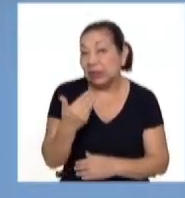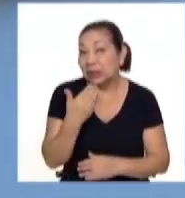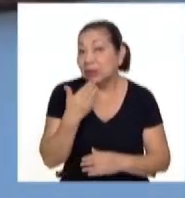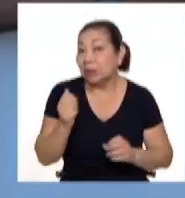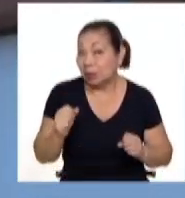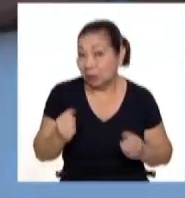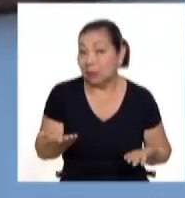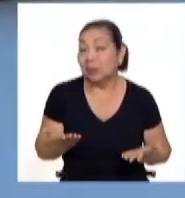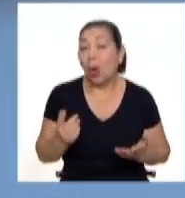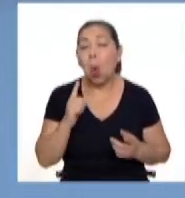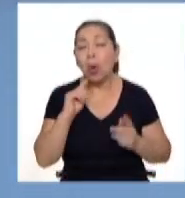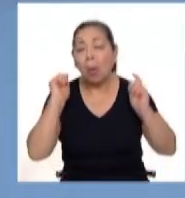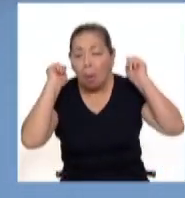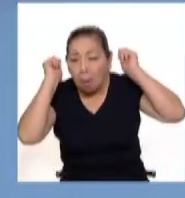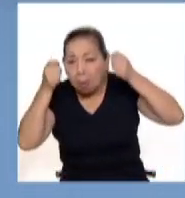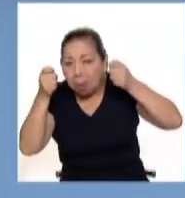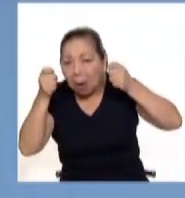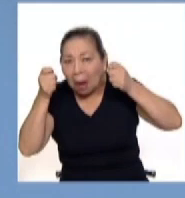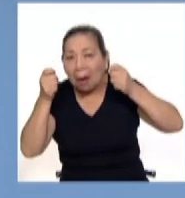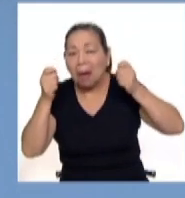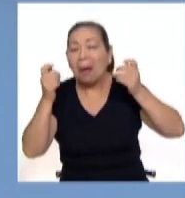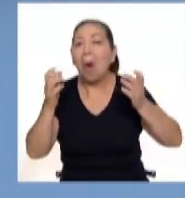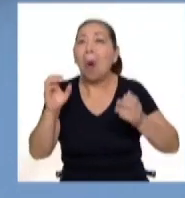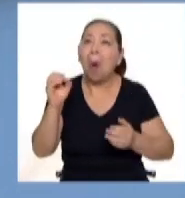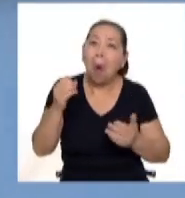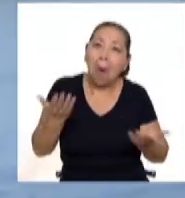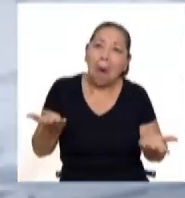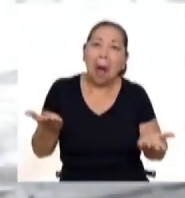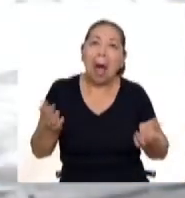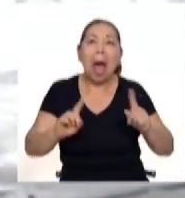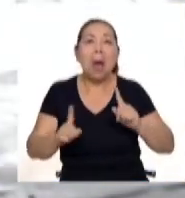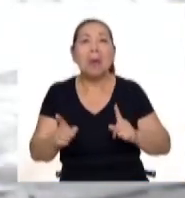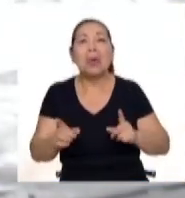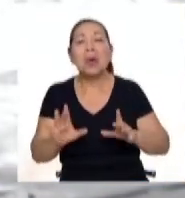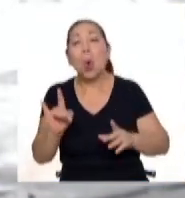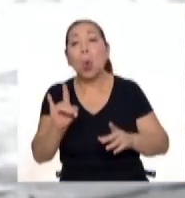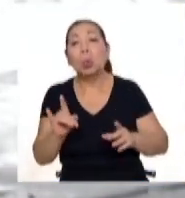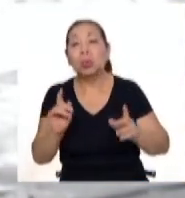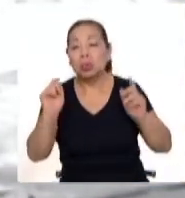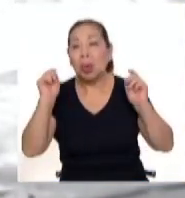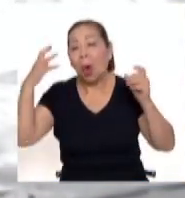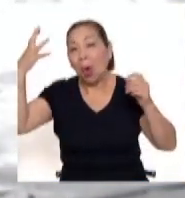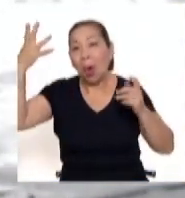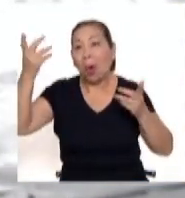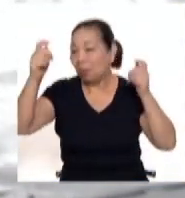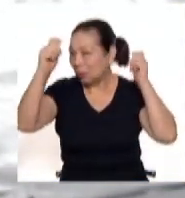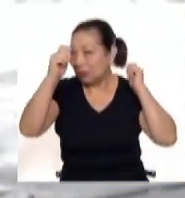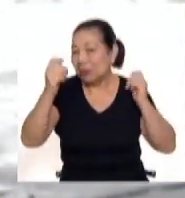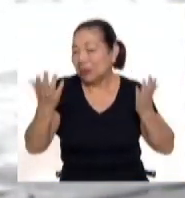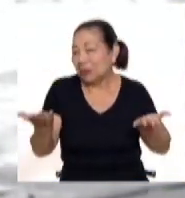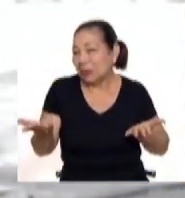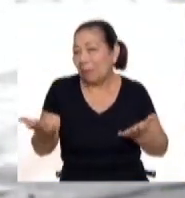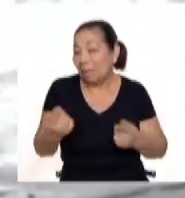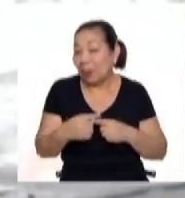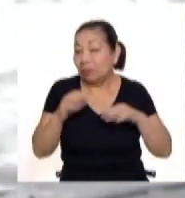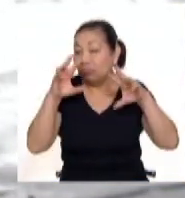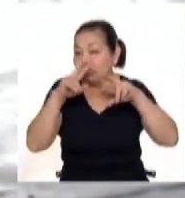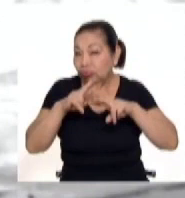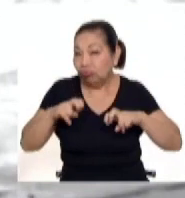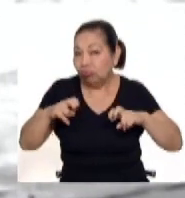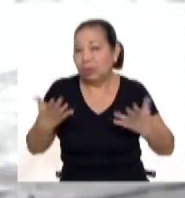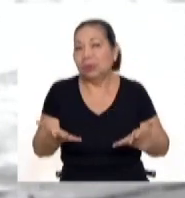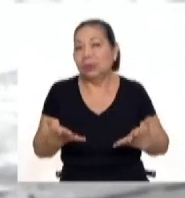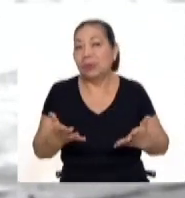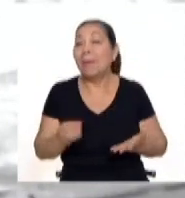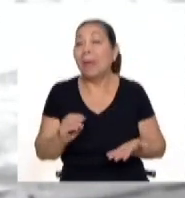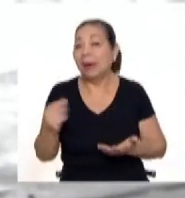por supuesto se cubre con una capucha, algunos también utilizan gorras. Ojalá que esta investigación se